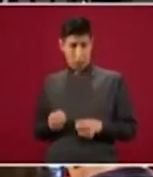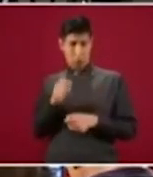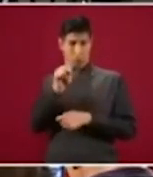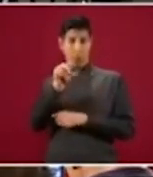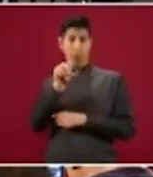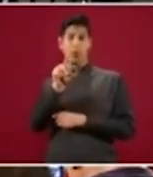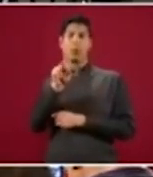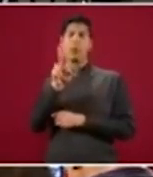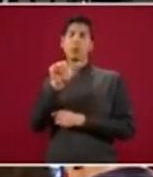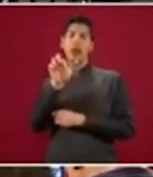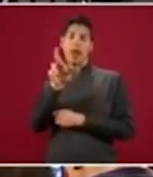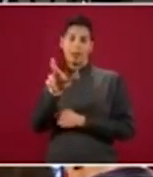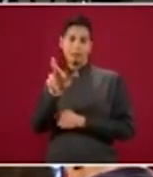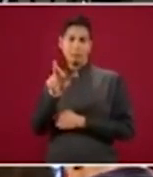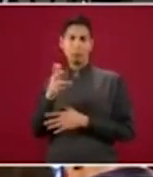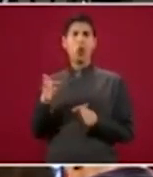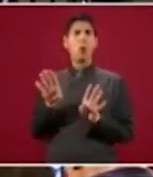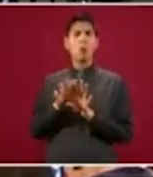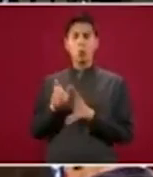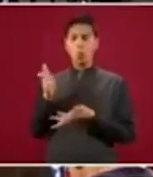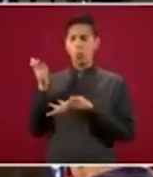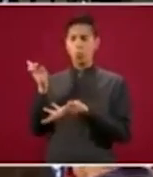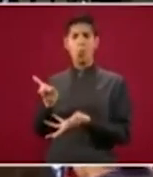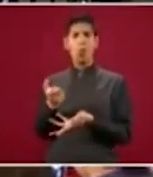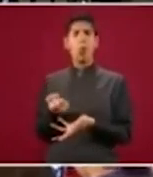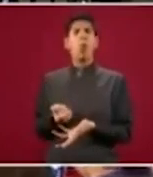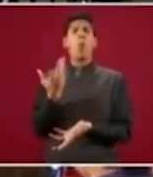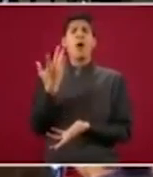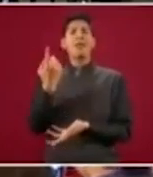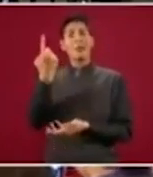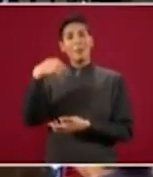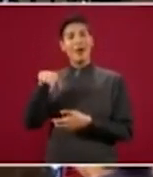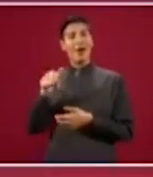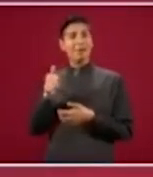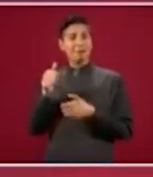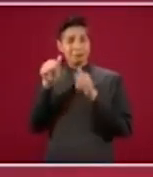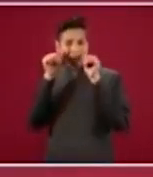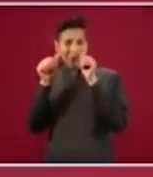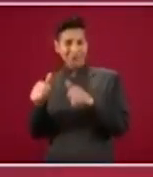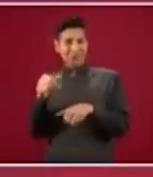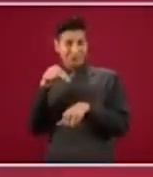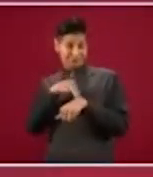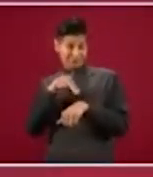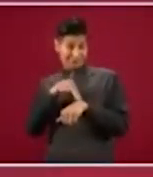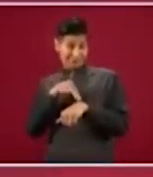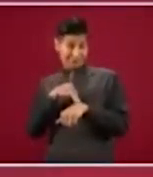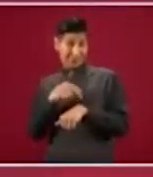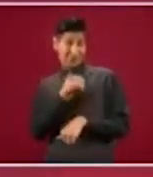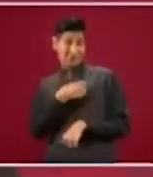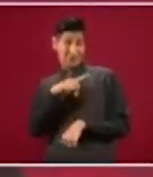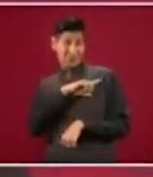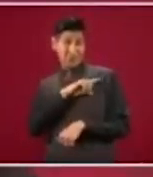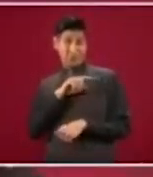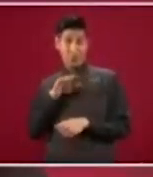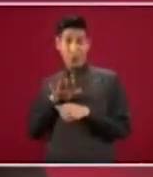dinero había y hasta ahí acababa el derecho a la protección de la salud. Punto. Y ya no había